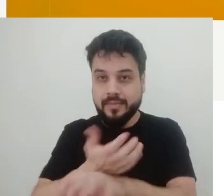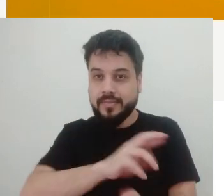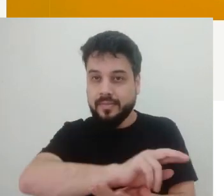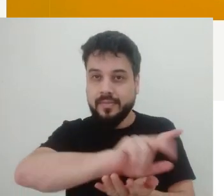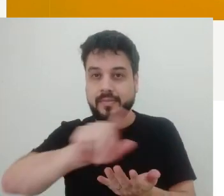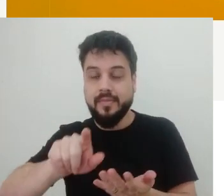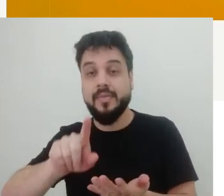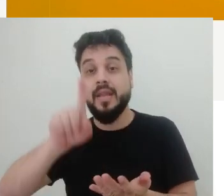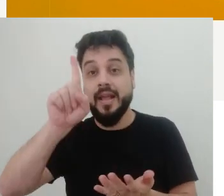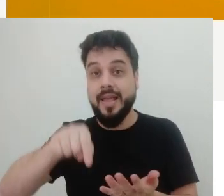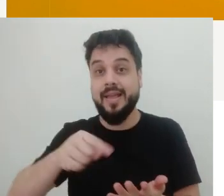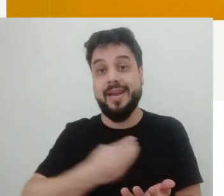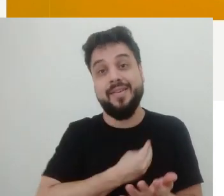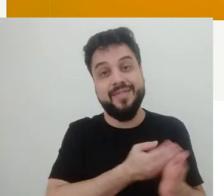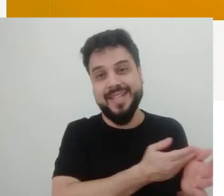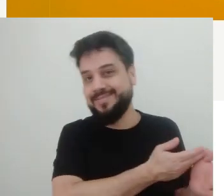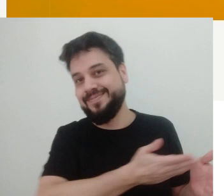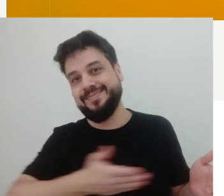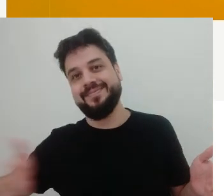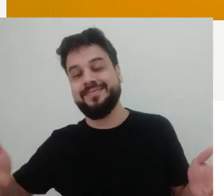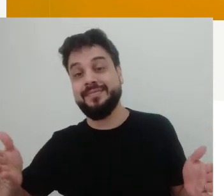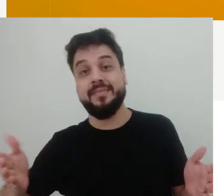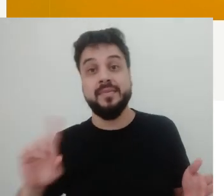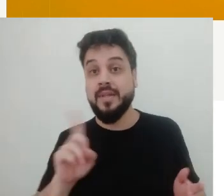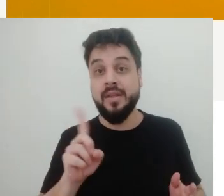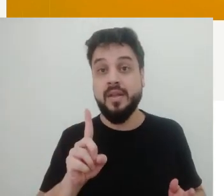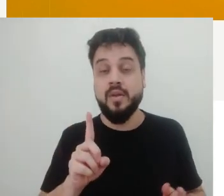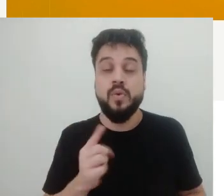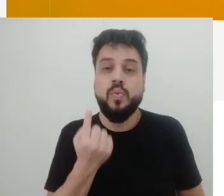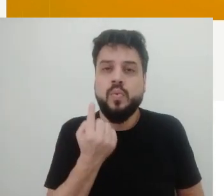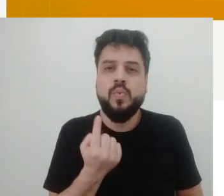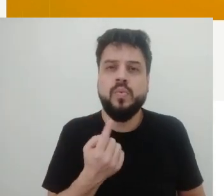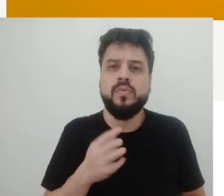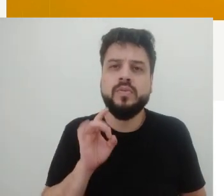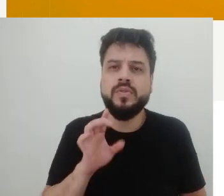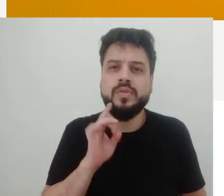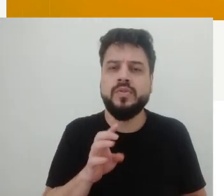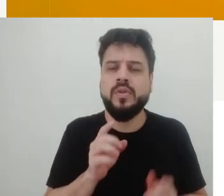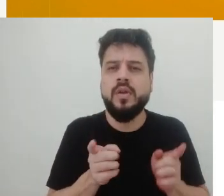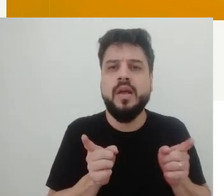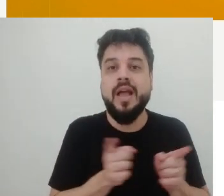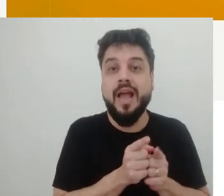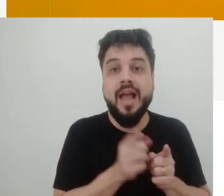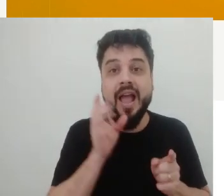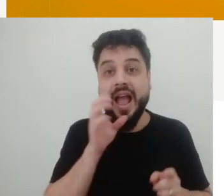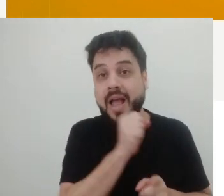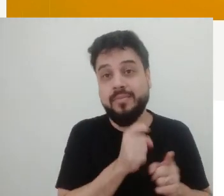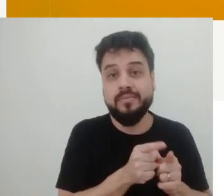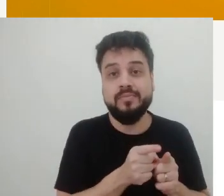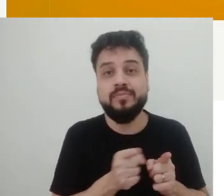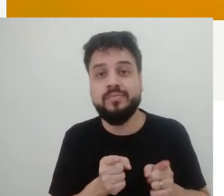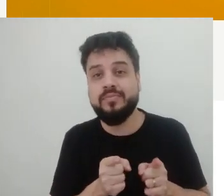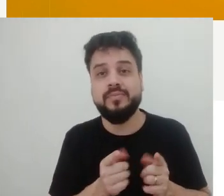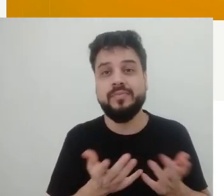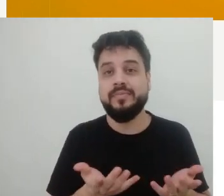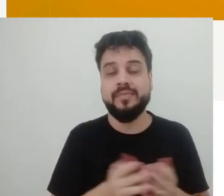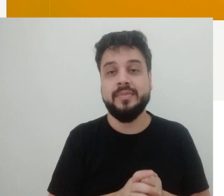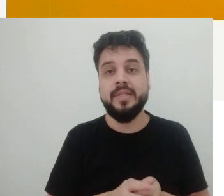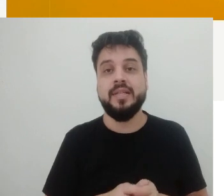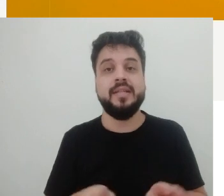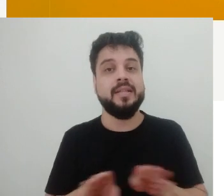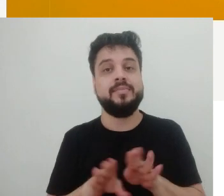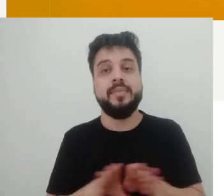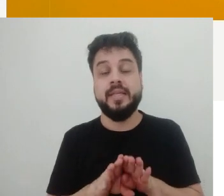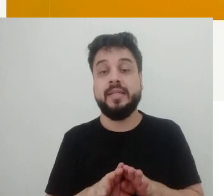menos sin haberse formado en algunas disciplinas que le aporten a uno algunas referencias. Muchas gracias, Diana, muchas gracias